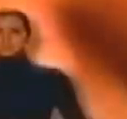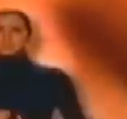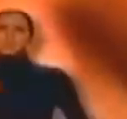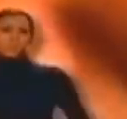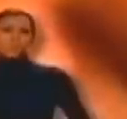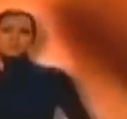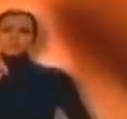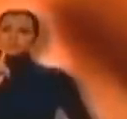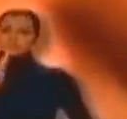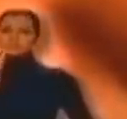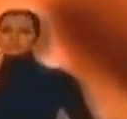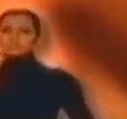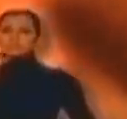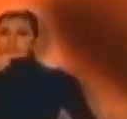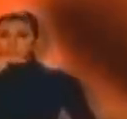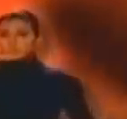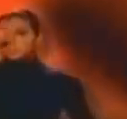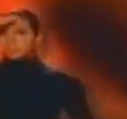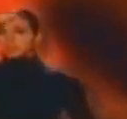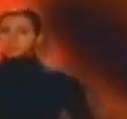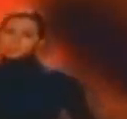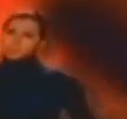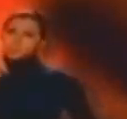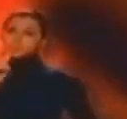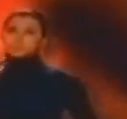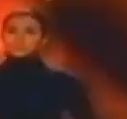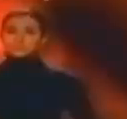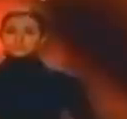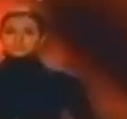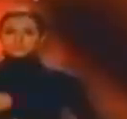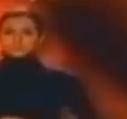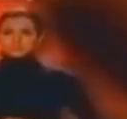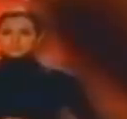no más para explicarlo